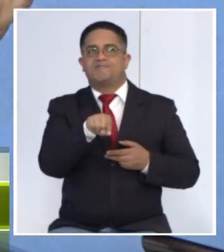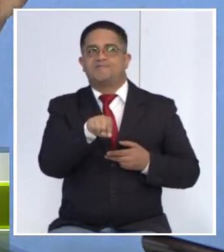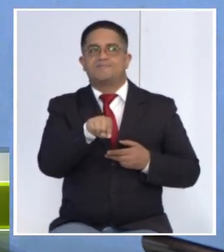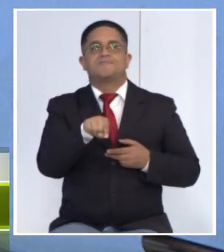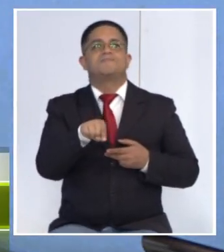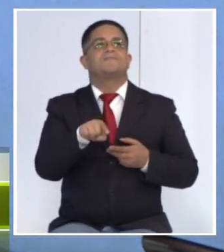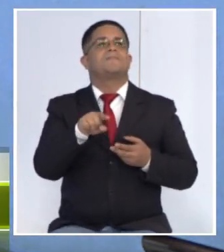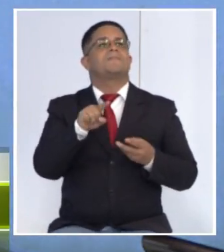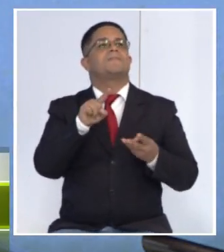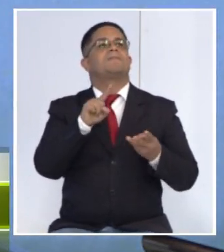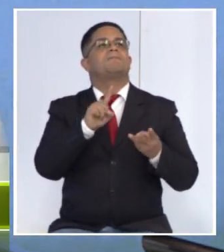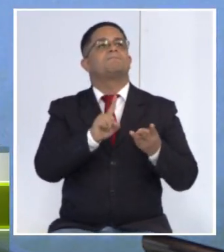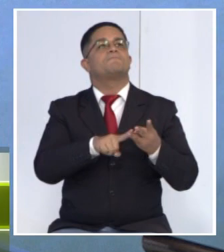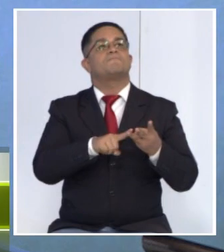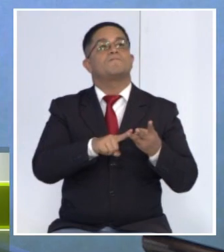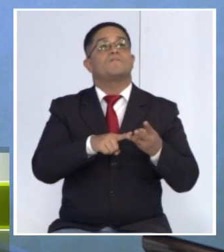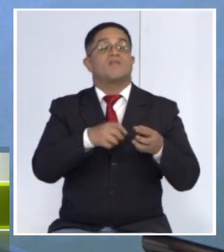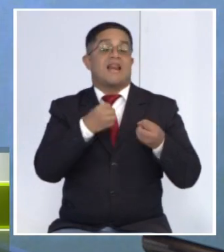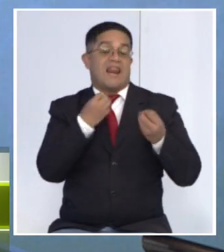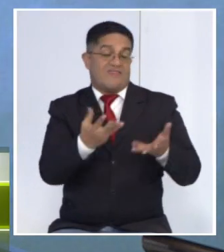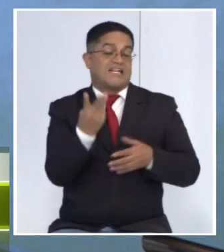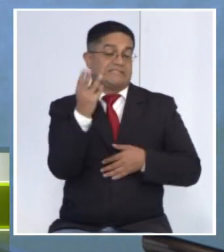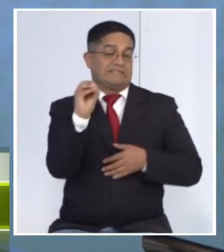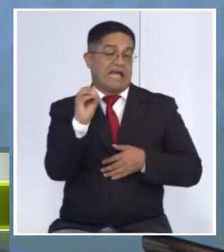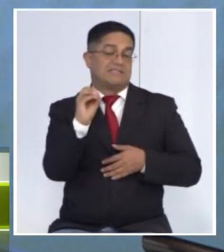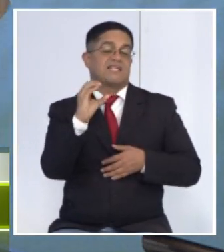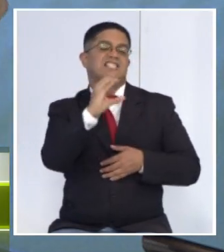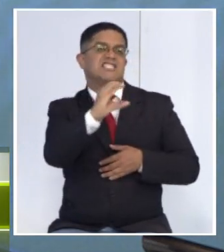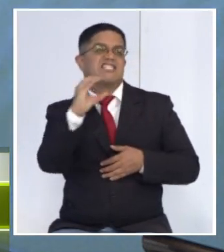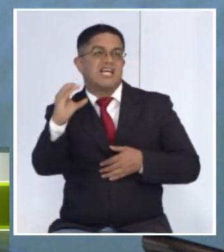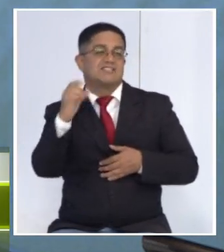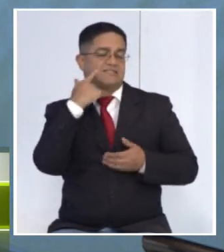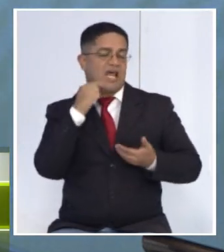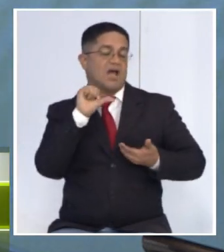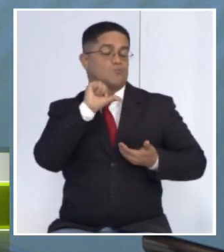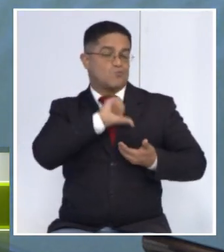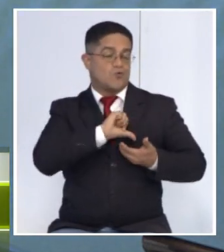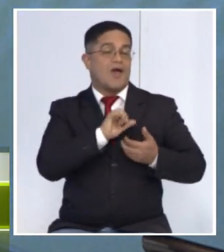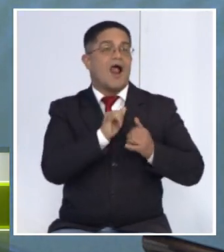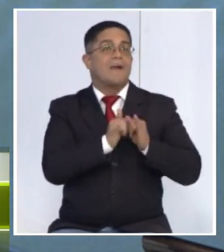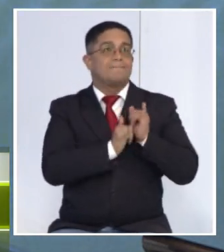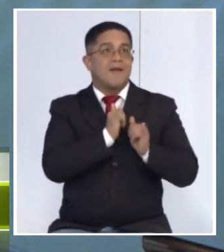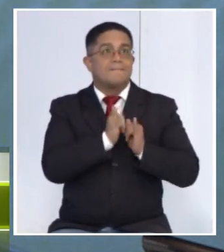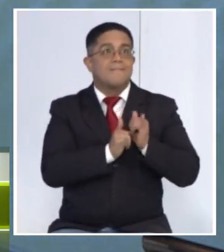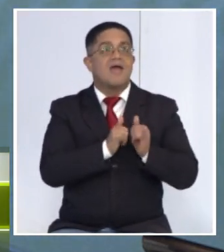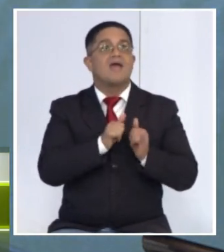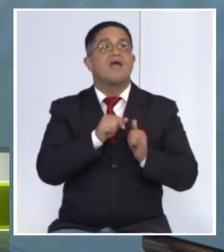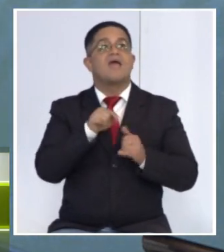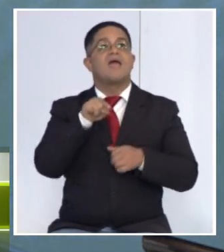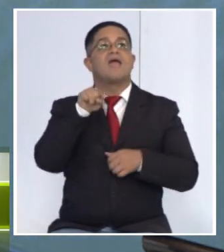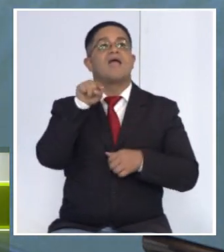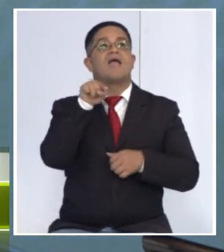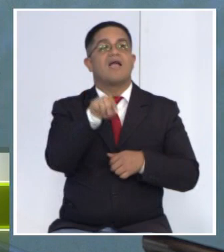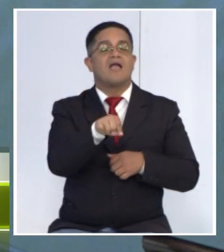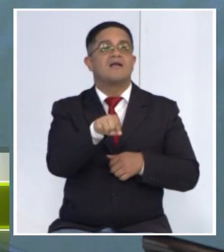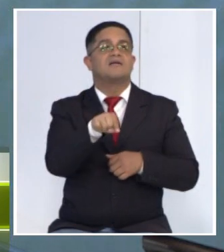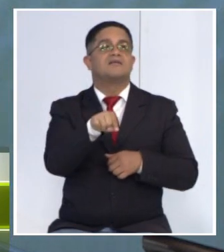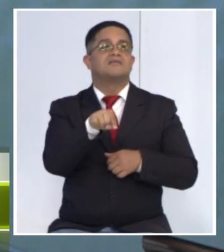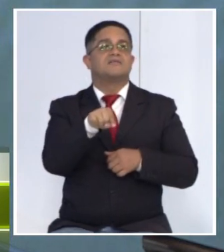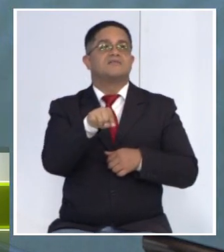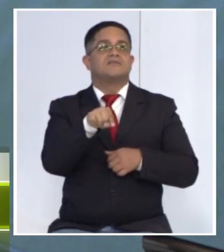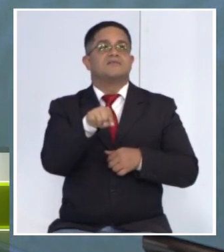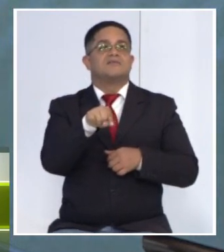equivocadamente le dan 30 cc de un sucedáneo, ¿verdad? ese estomaguito se dilata,